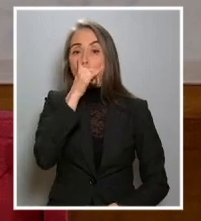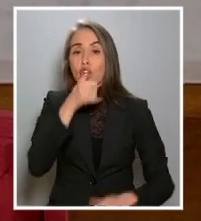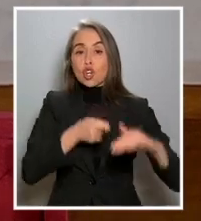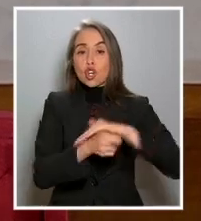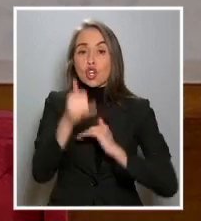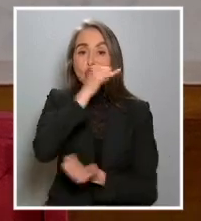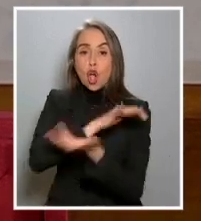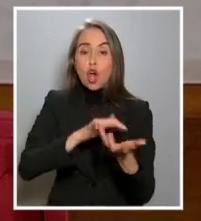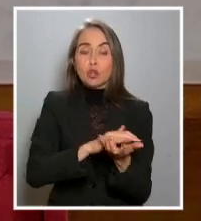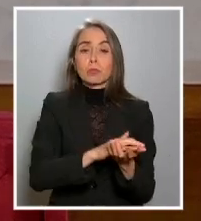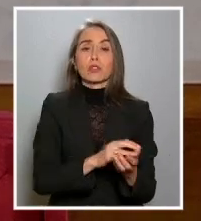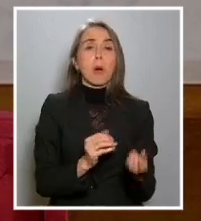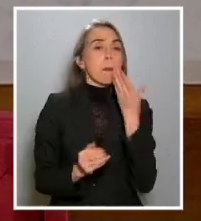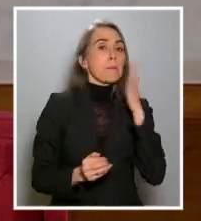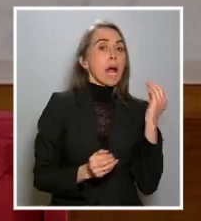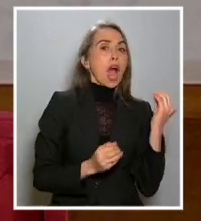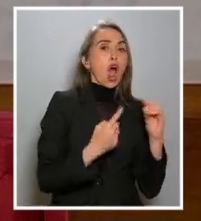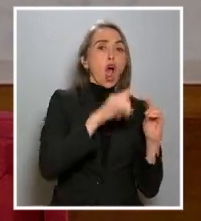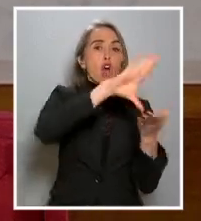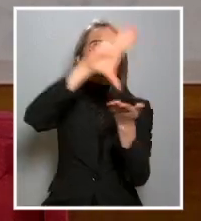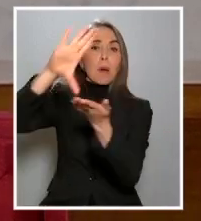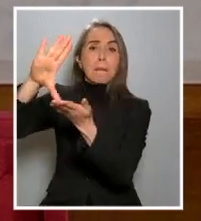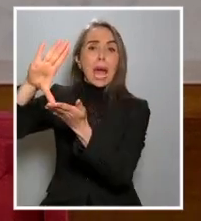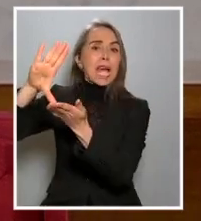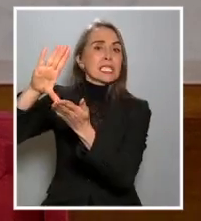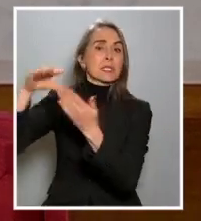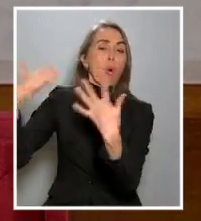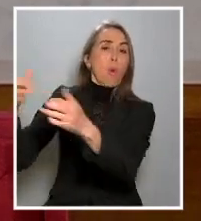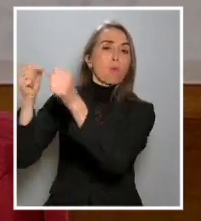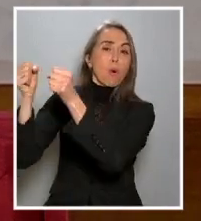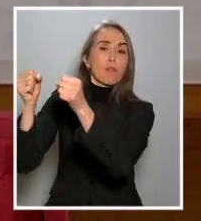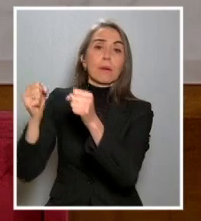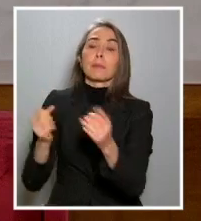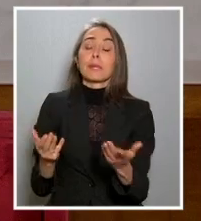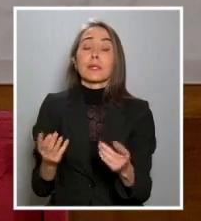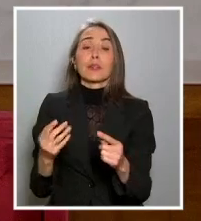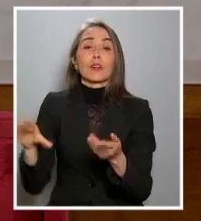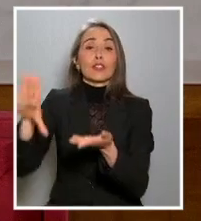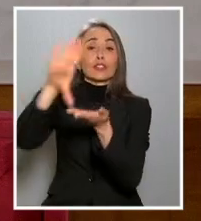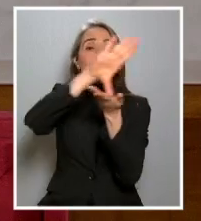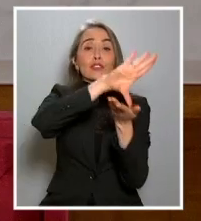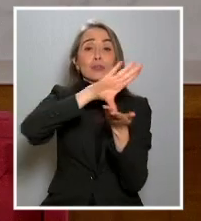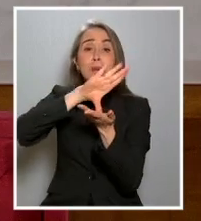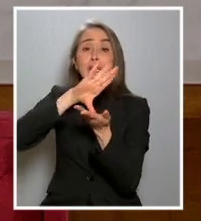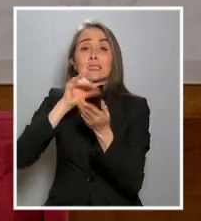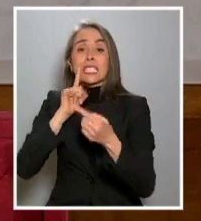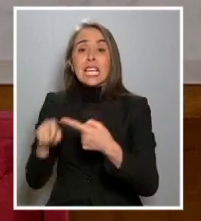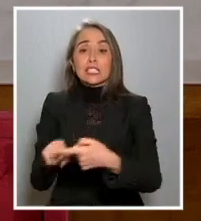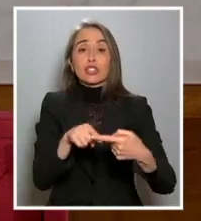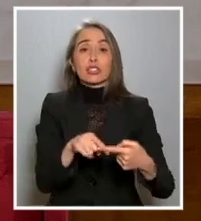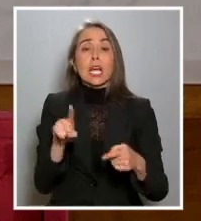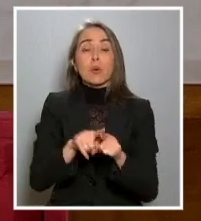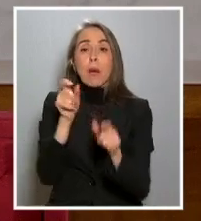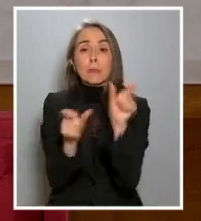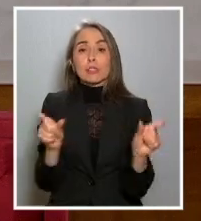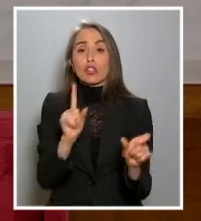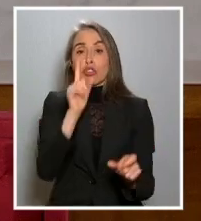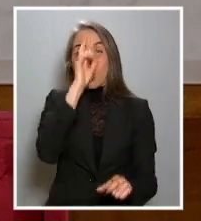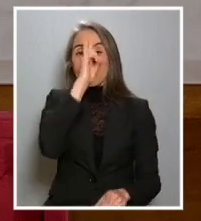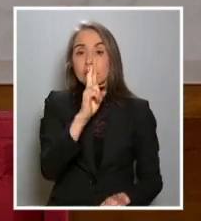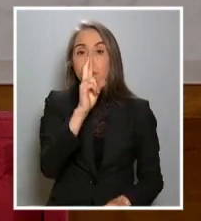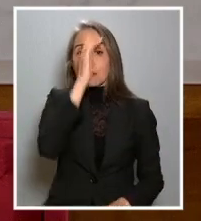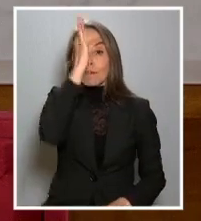muy distintos a los de otros países, pero ninguna sociedad está exenta de faltas a la probidad. La diferencia está en cómo